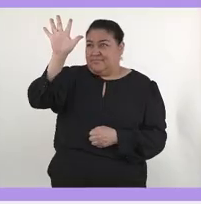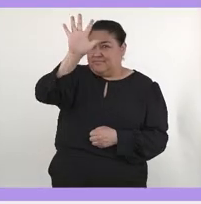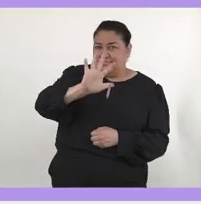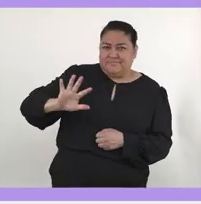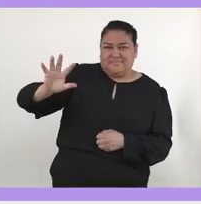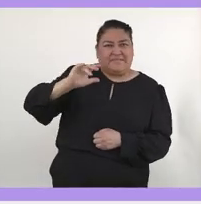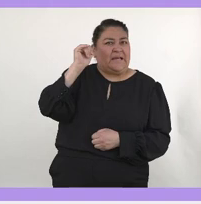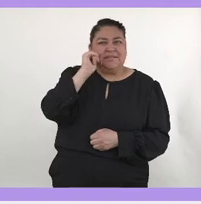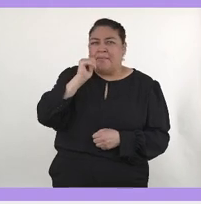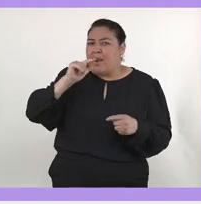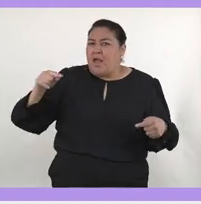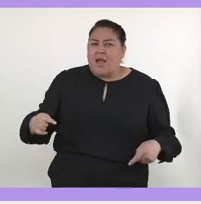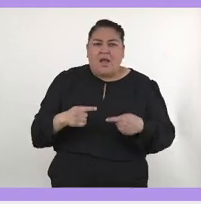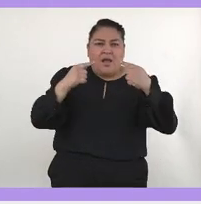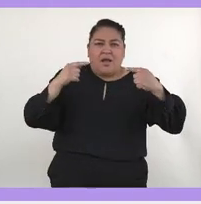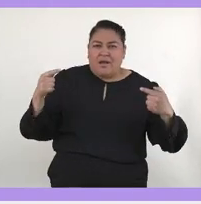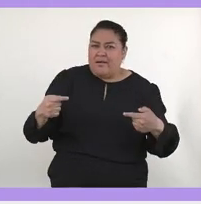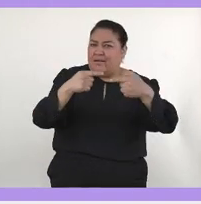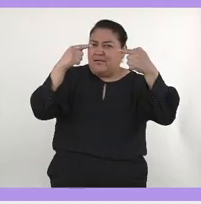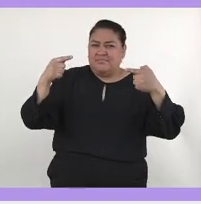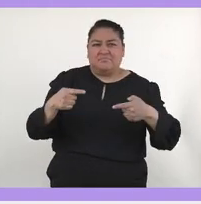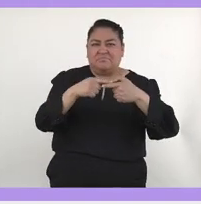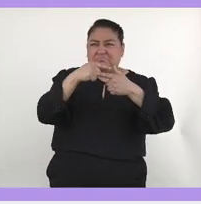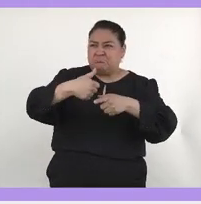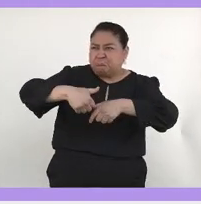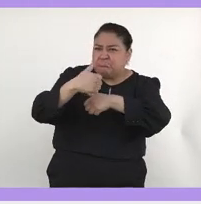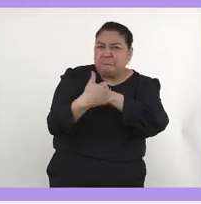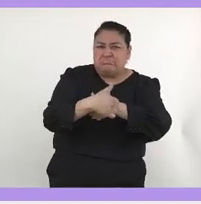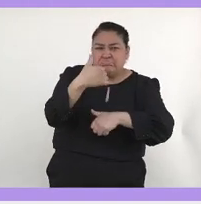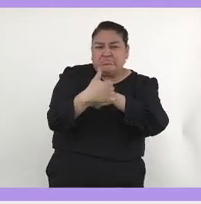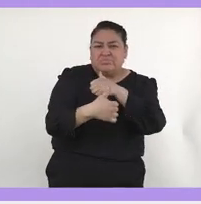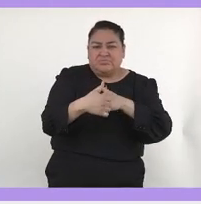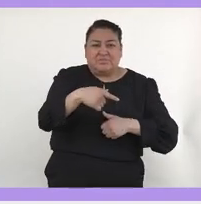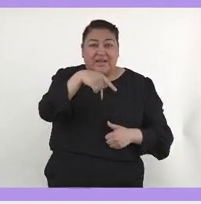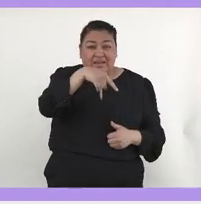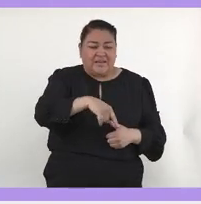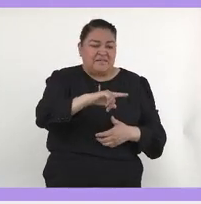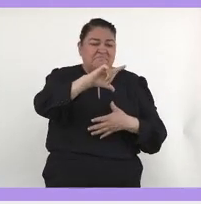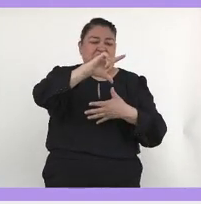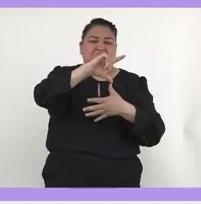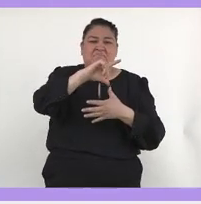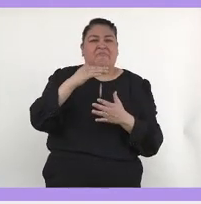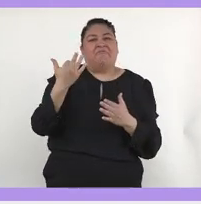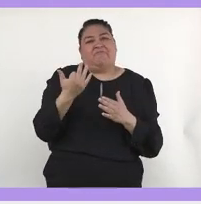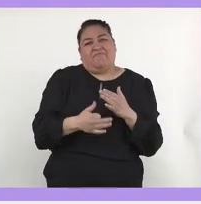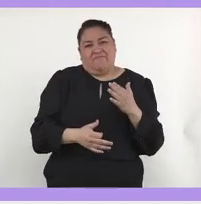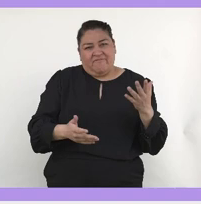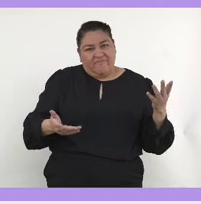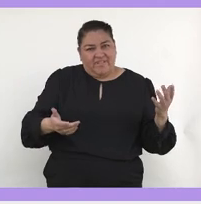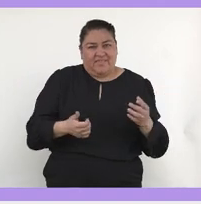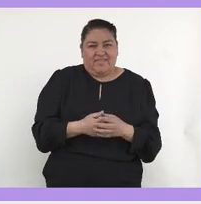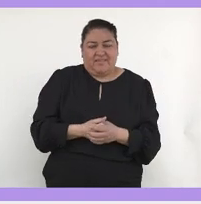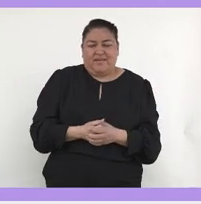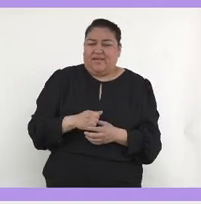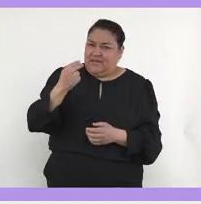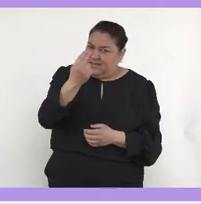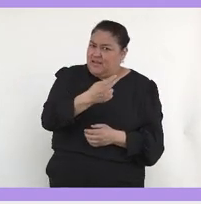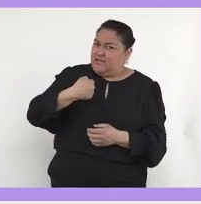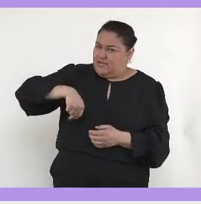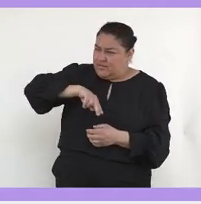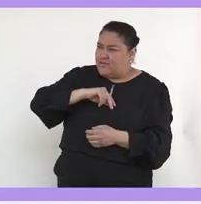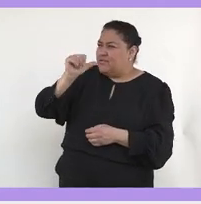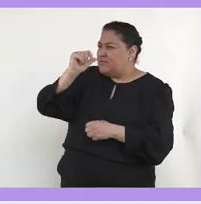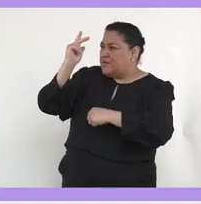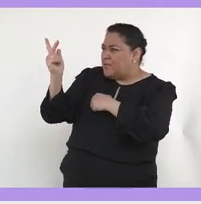las categorías y en América no tenemos no tenemos ese roce internacional y creo que eso nos va a permitir crecer como